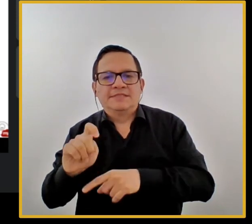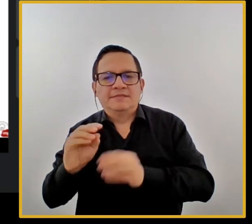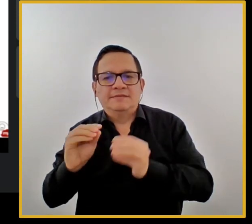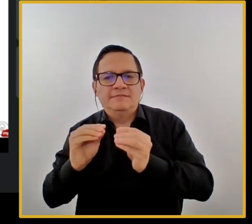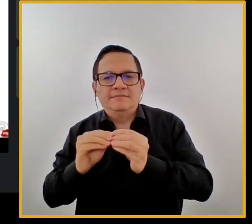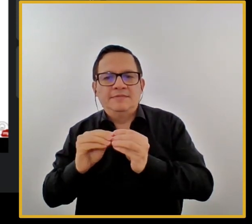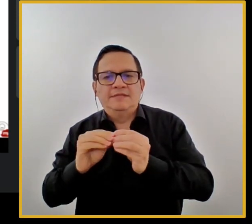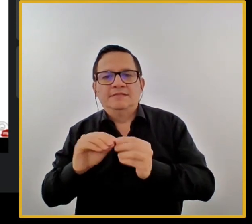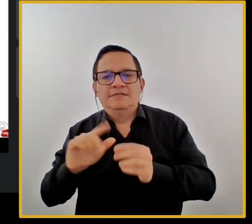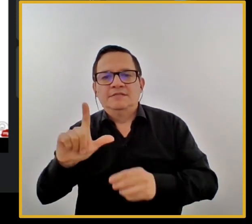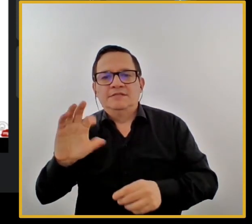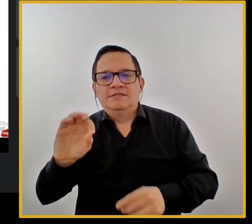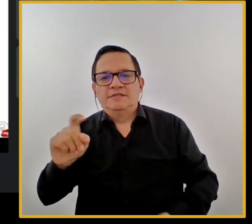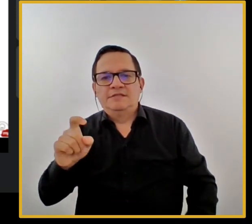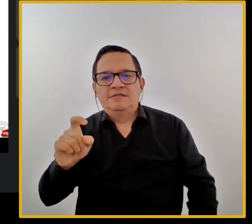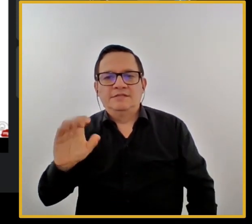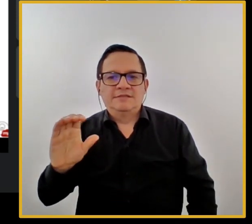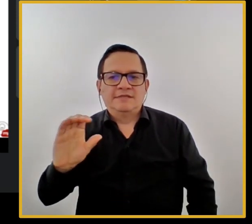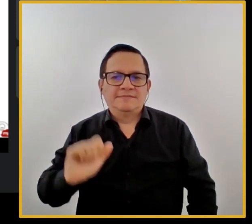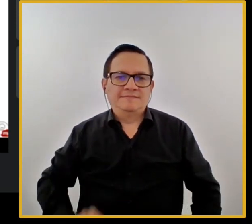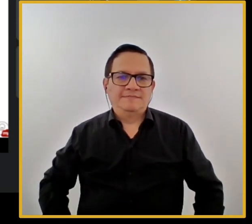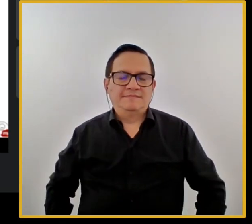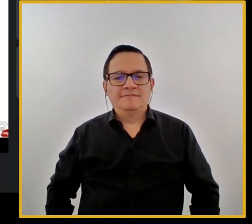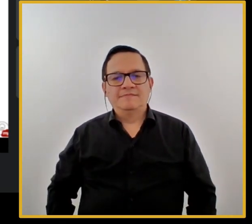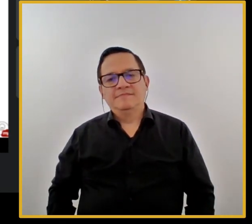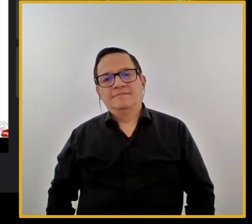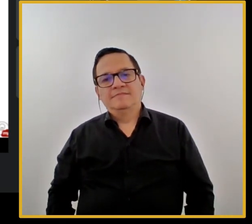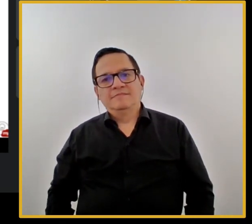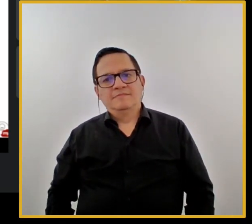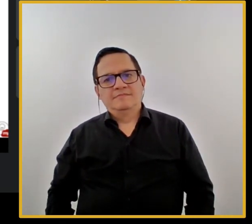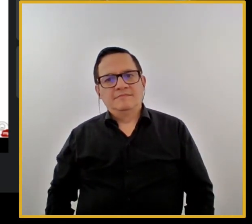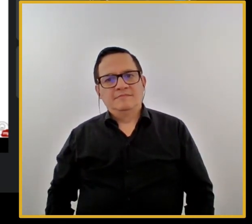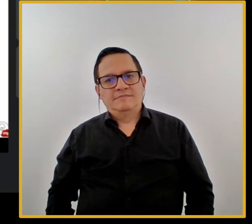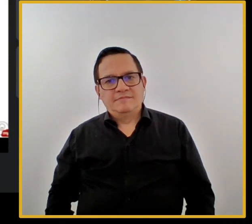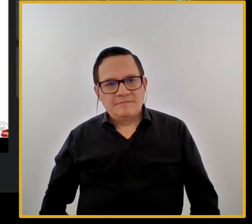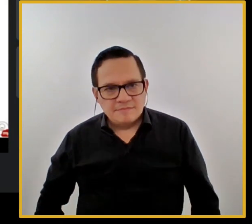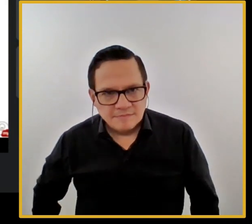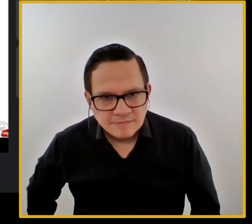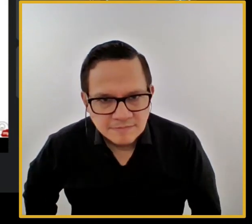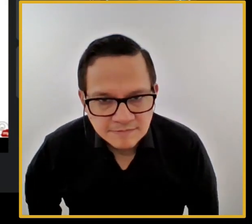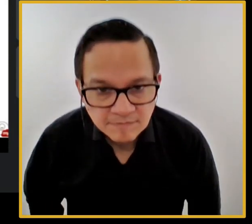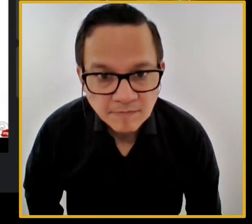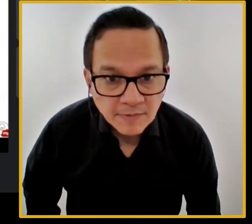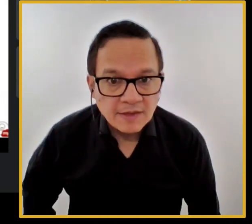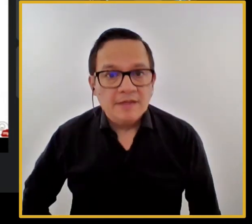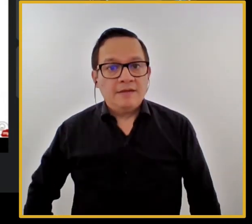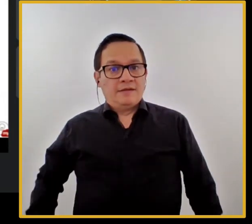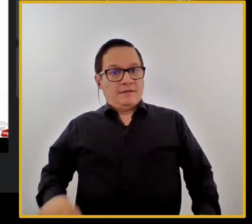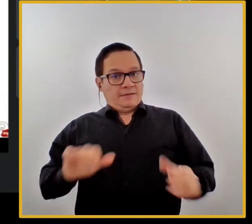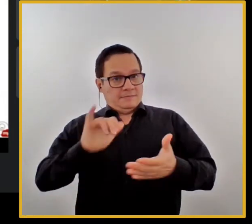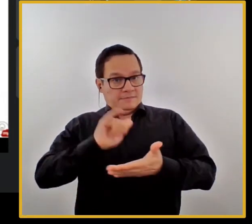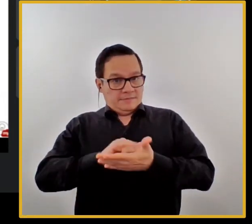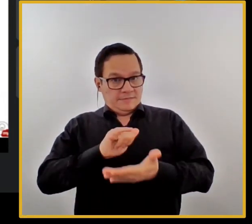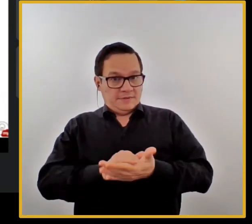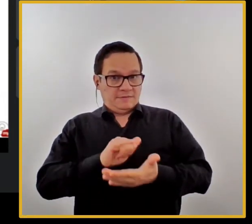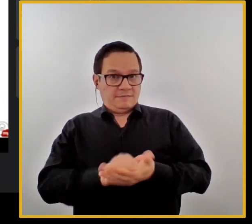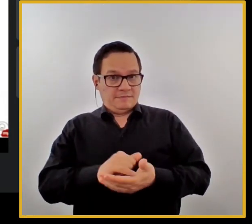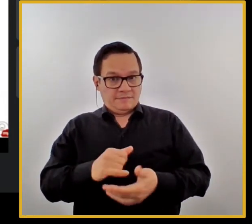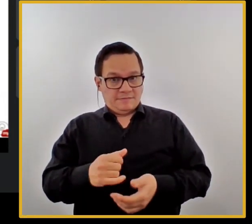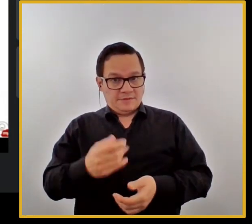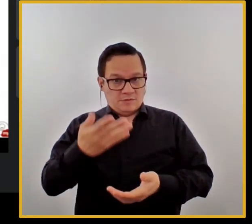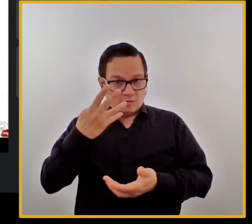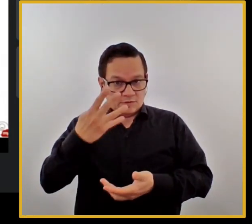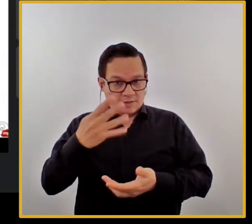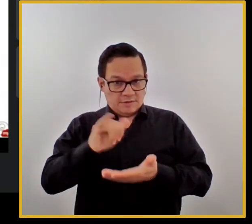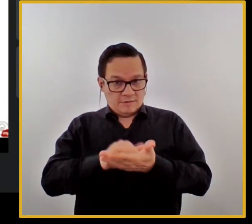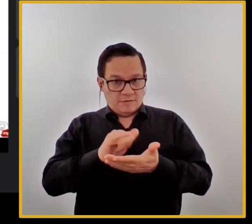C. Pero que no me sale. Profe, pero ahí también se puede aplicar la misma propiedad con el 4, quedaría la X a la 4.